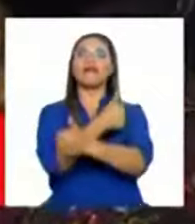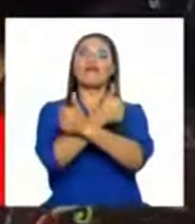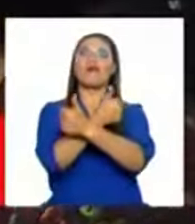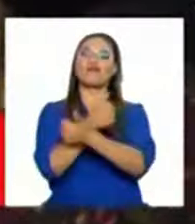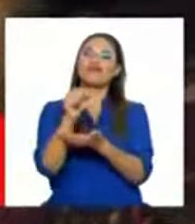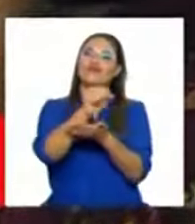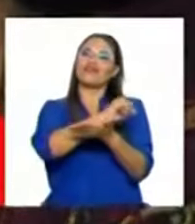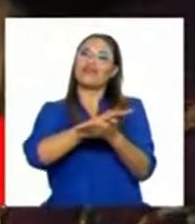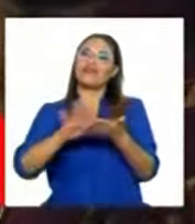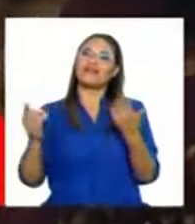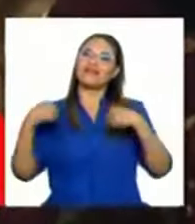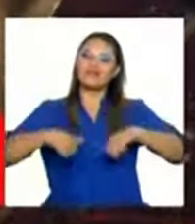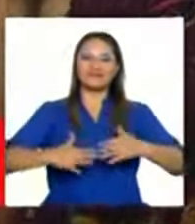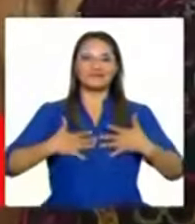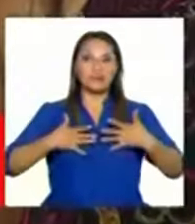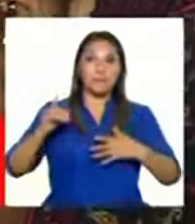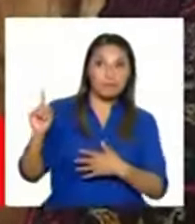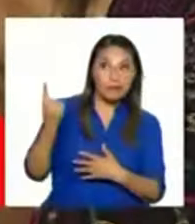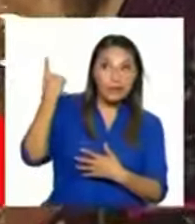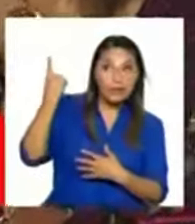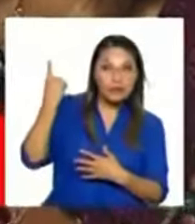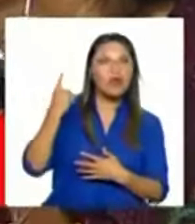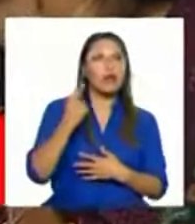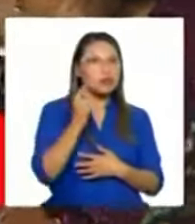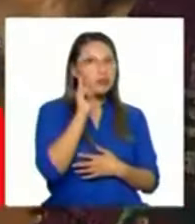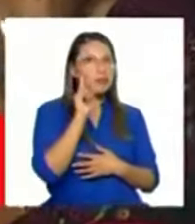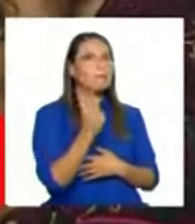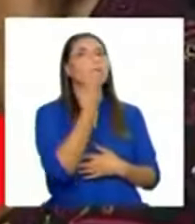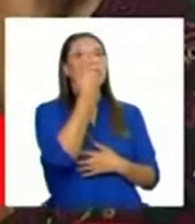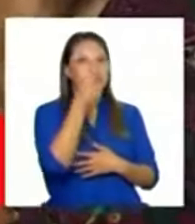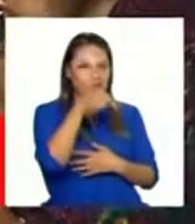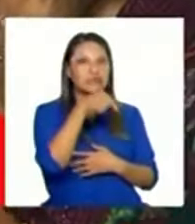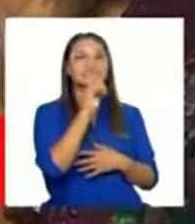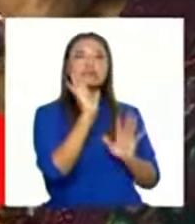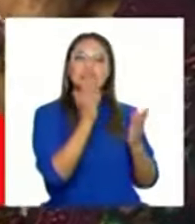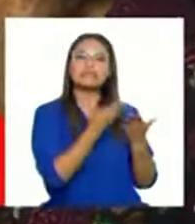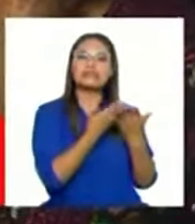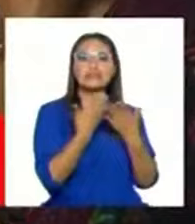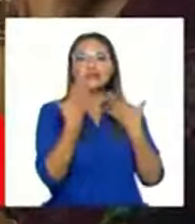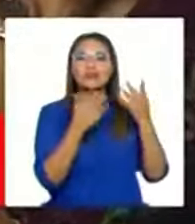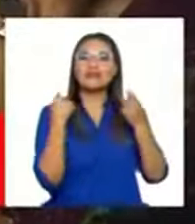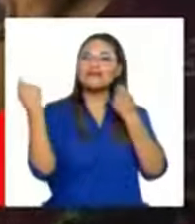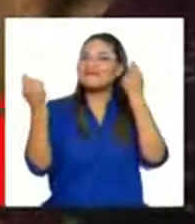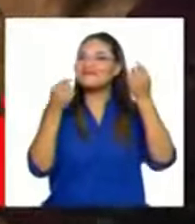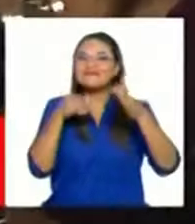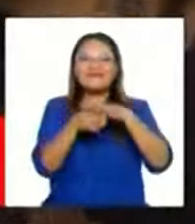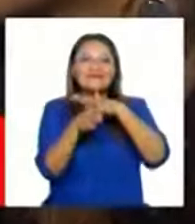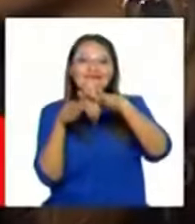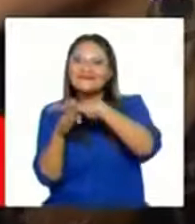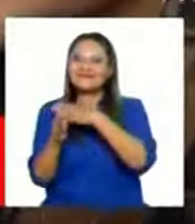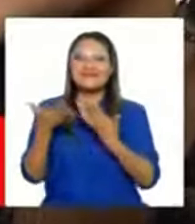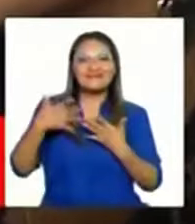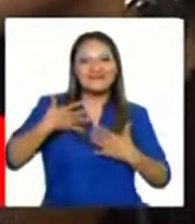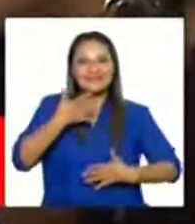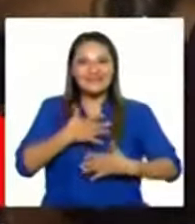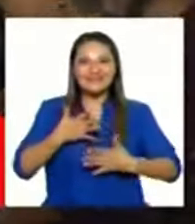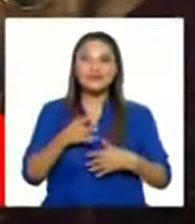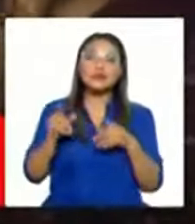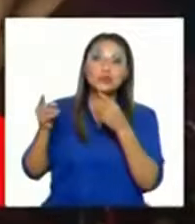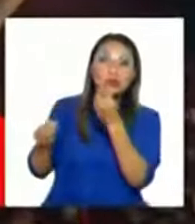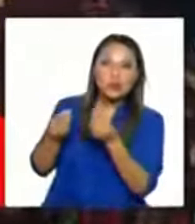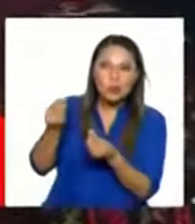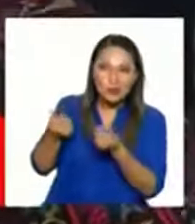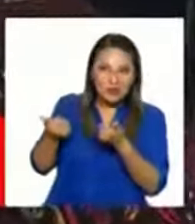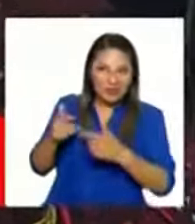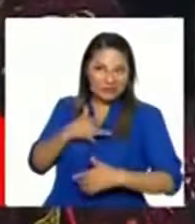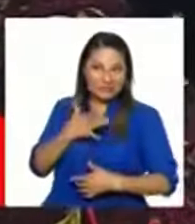¿Es la primera vez que vienes a Ayacucho? En Semana Santa, sí. Primera vez y espero disfrutar de todas sus actividades. ¿Cómo te ha parecido celebrar la Semana Santa en la